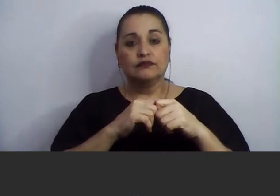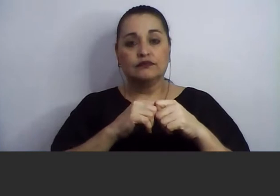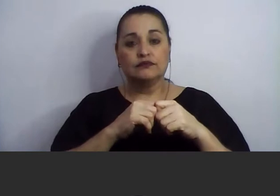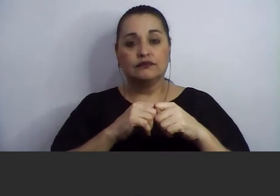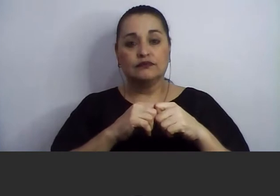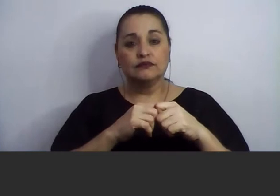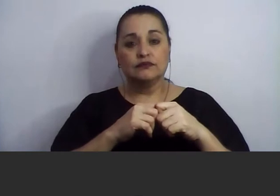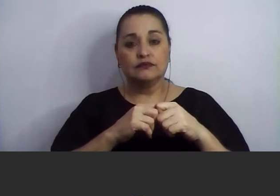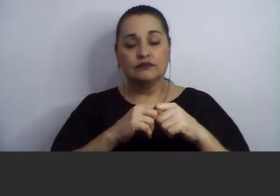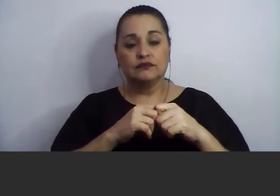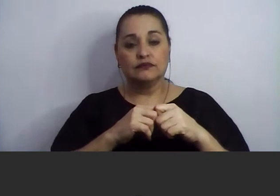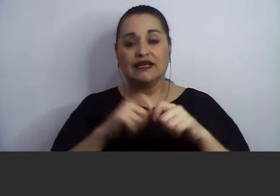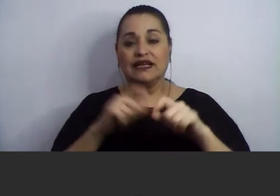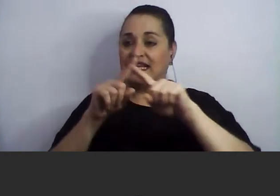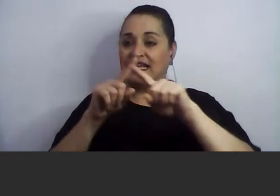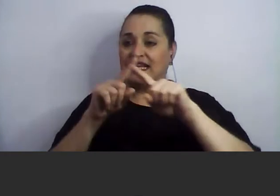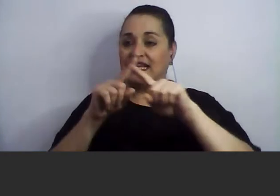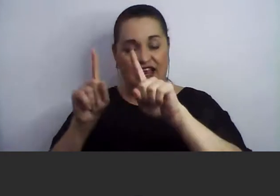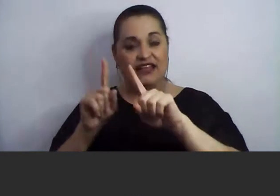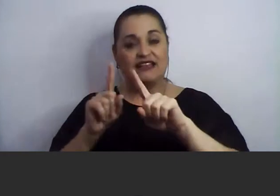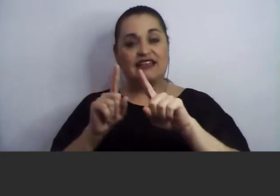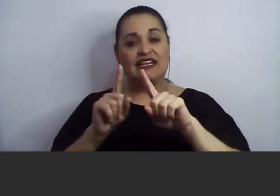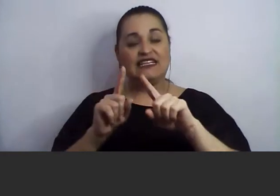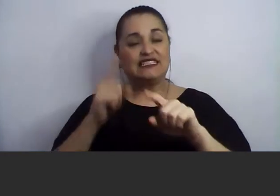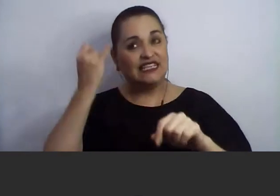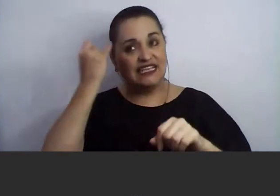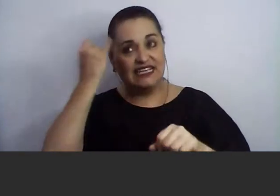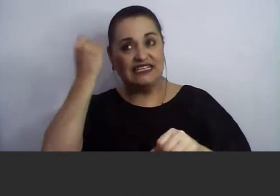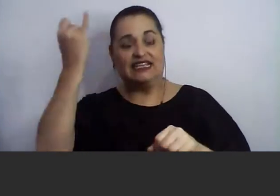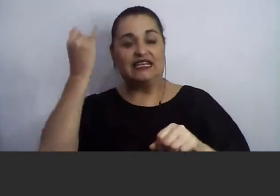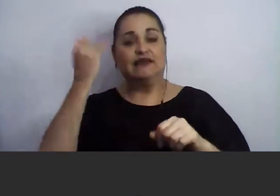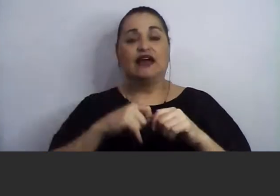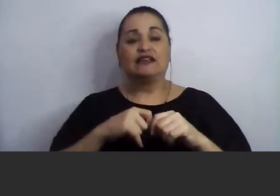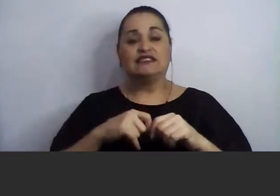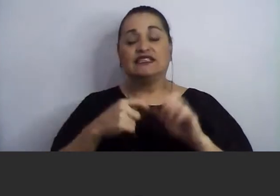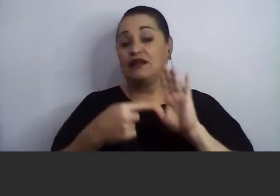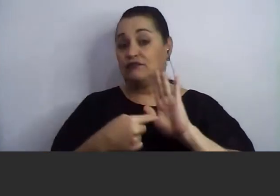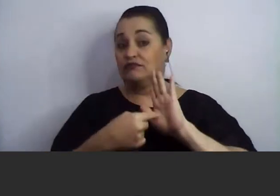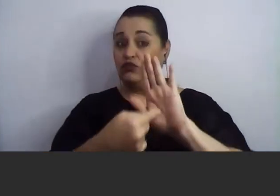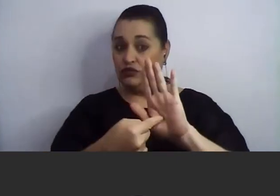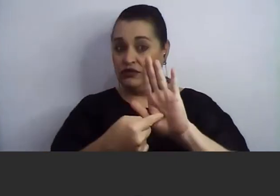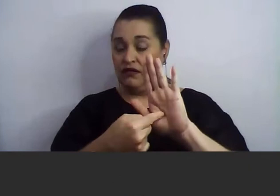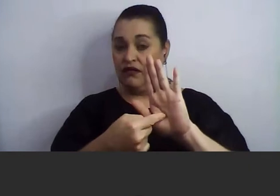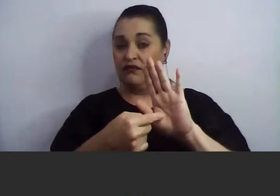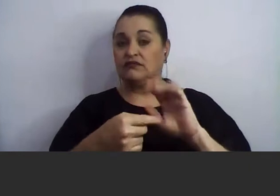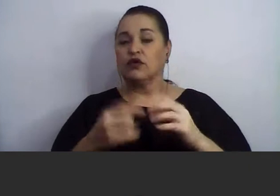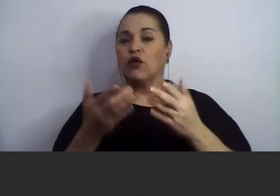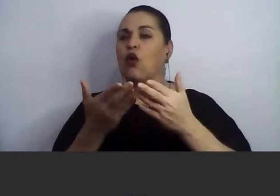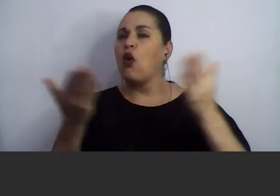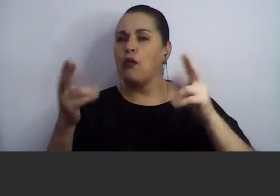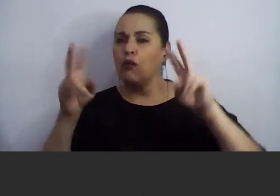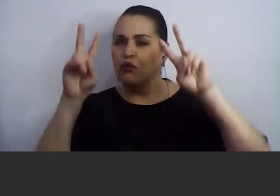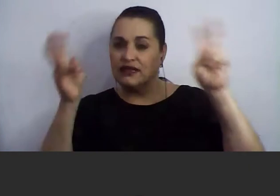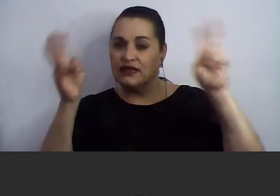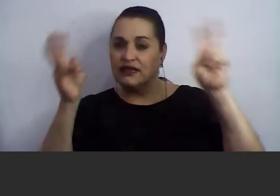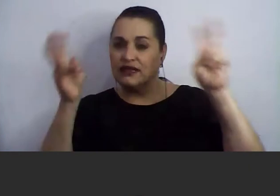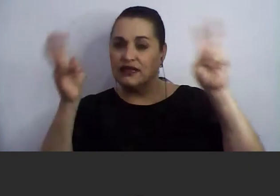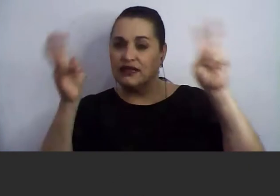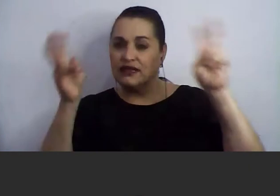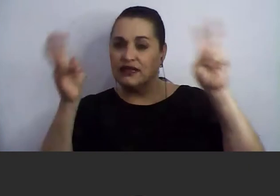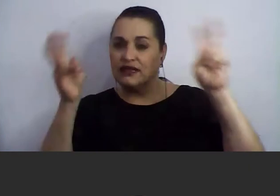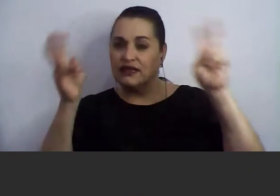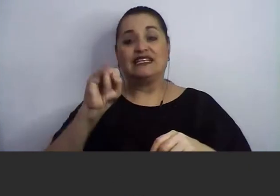y de las diferentes iniciativas. resaltar como el tema del CIMORE, como